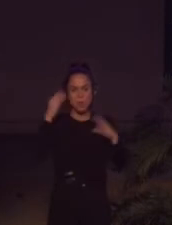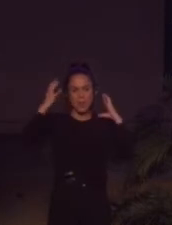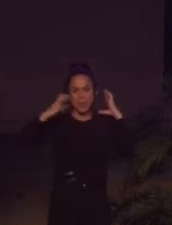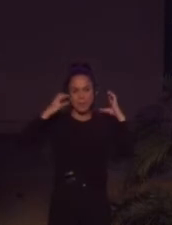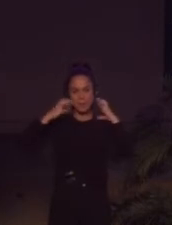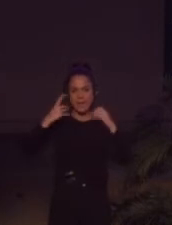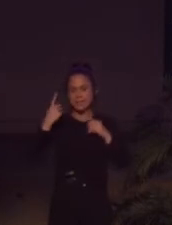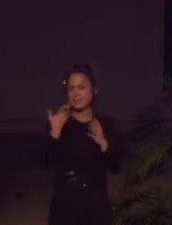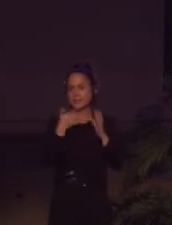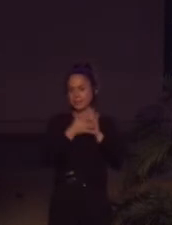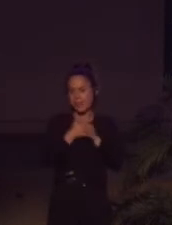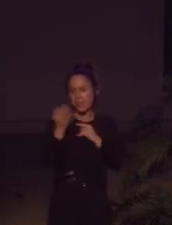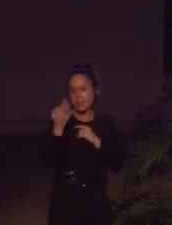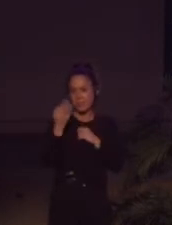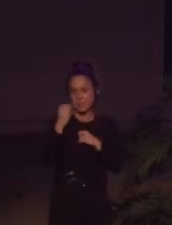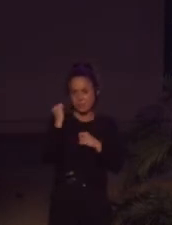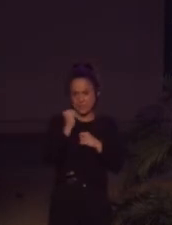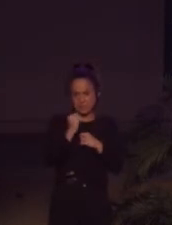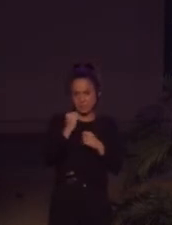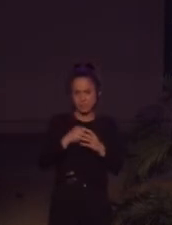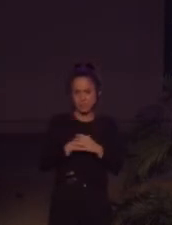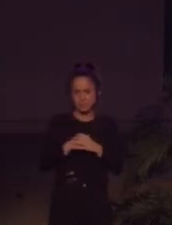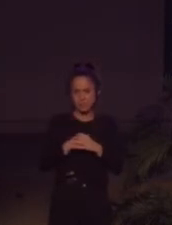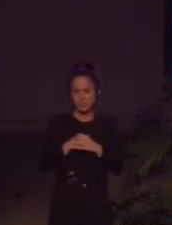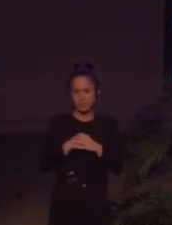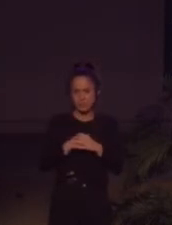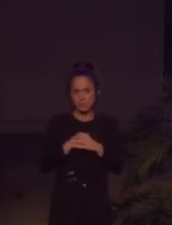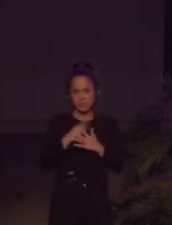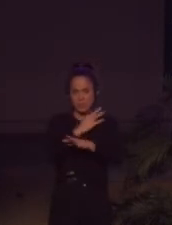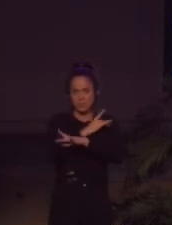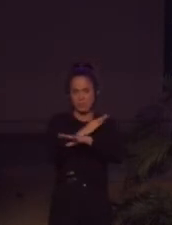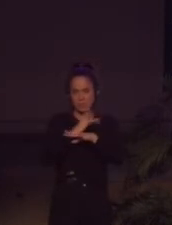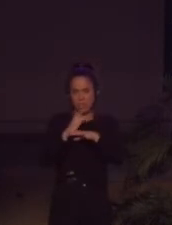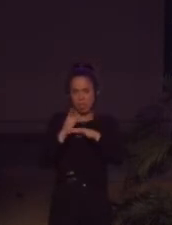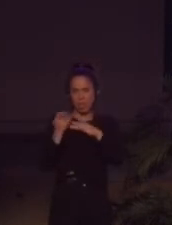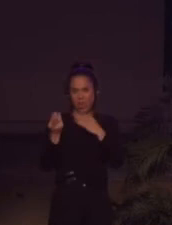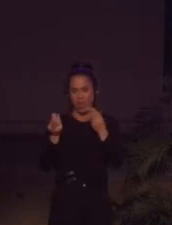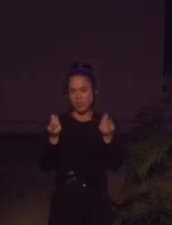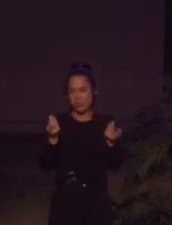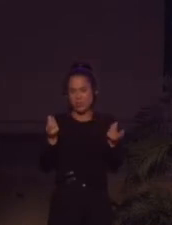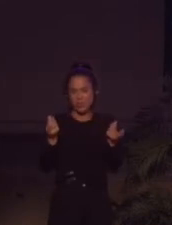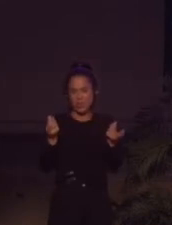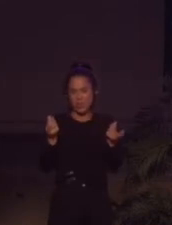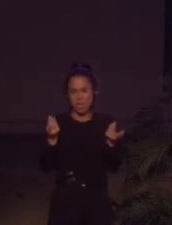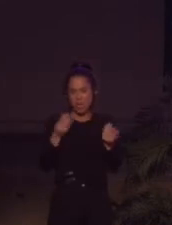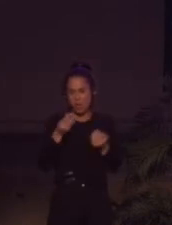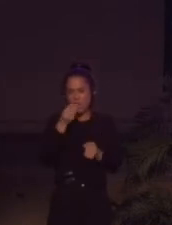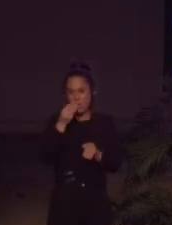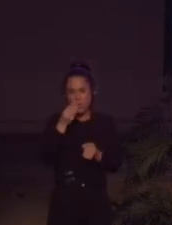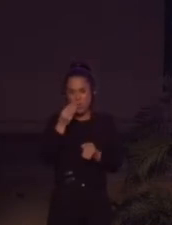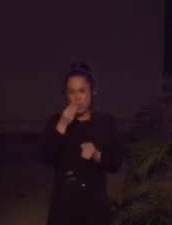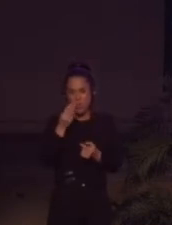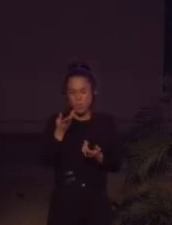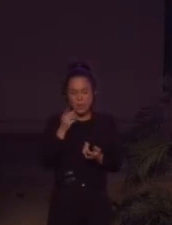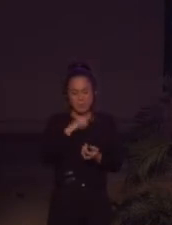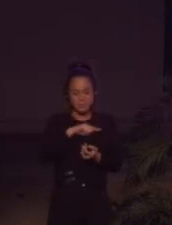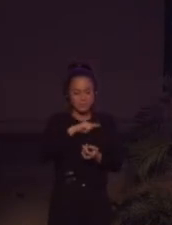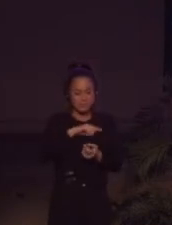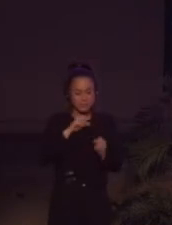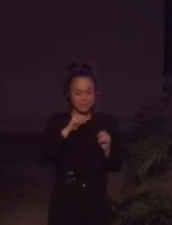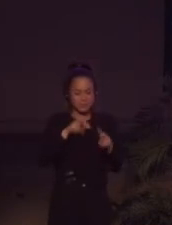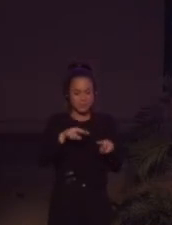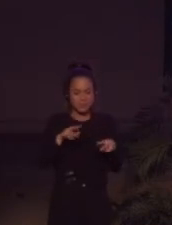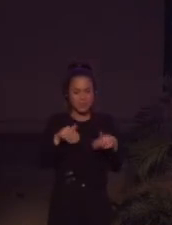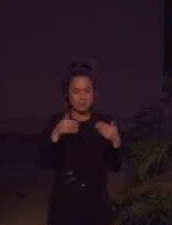matar necesariamente. Para comer una planta no tienes que matar a un ser sintiente. Entonces, con lo cual, para